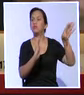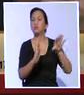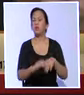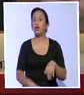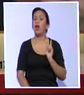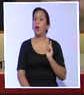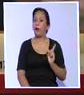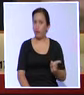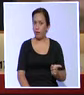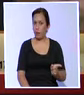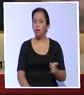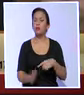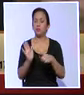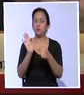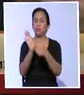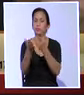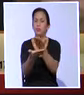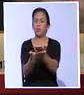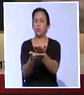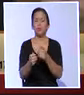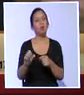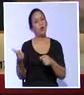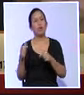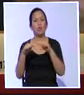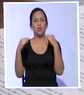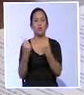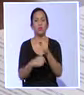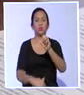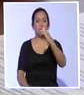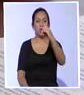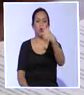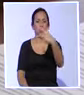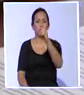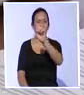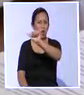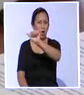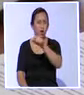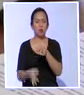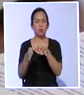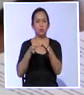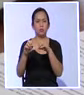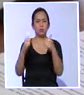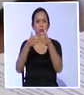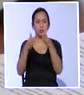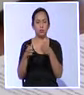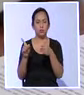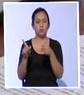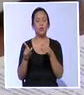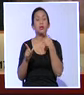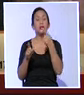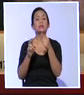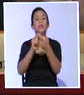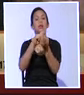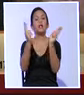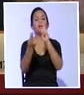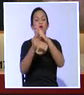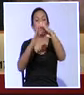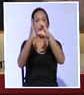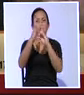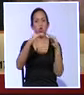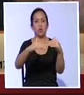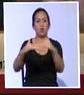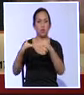iniciativa legislativa la propuso el asambleísta de alianza país manuel ochoa el busca reformar el código de la democracia para que